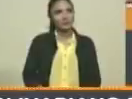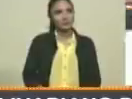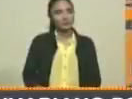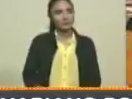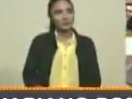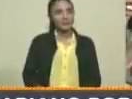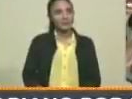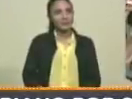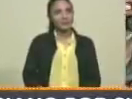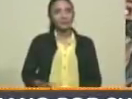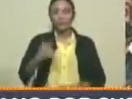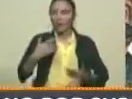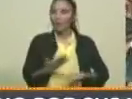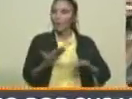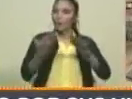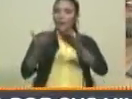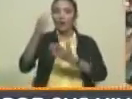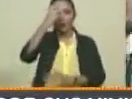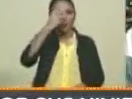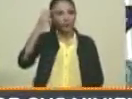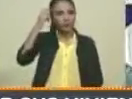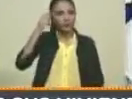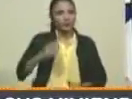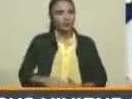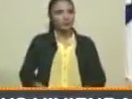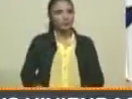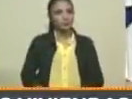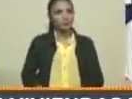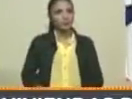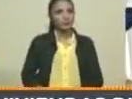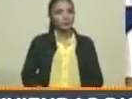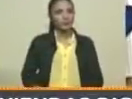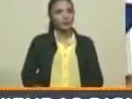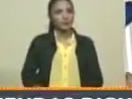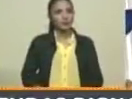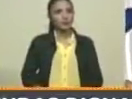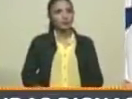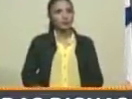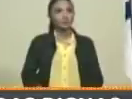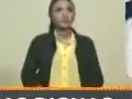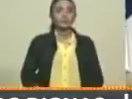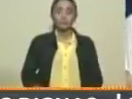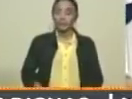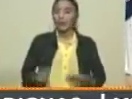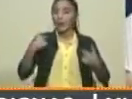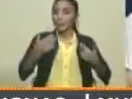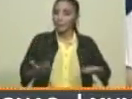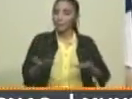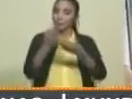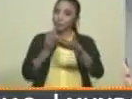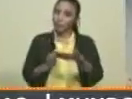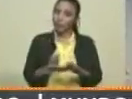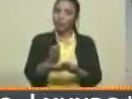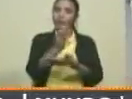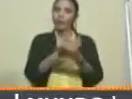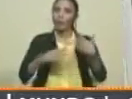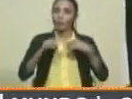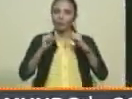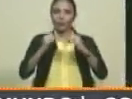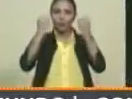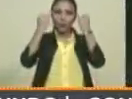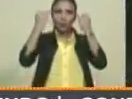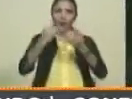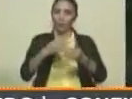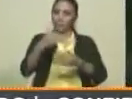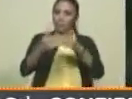internacional, al canciller Jorge Arriaza, por haber conducido esta batalla con valentía,